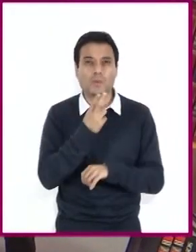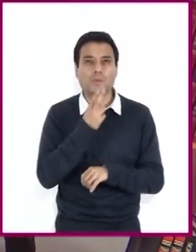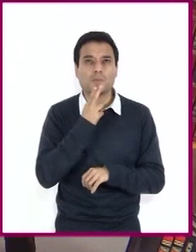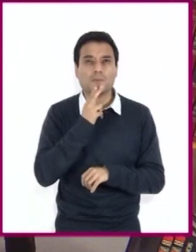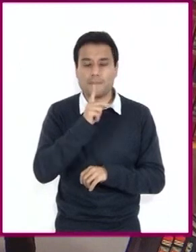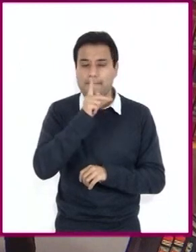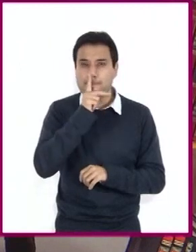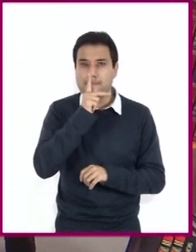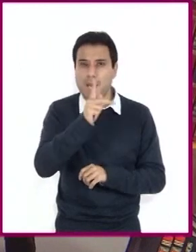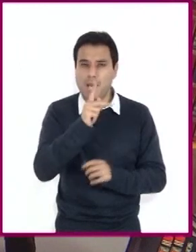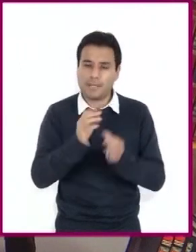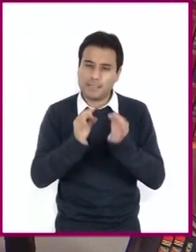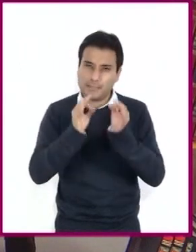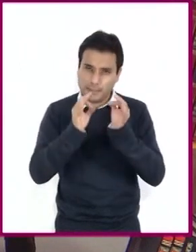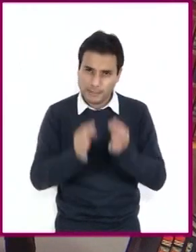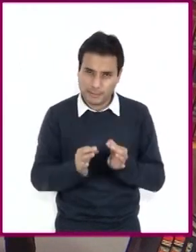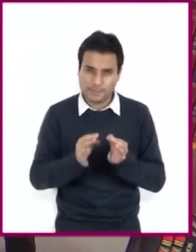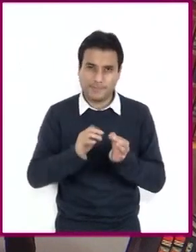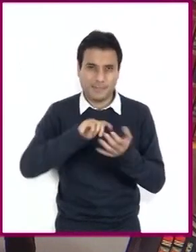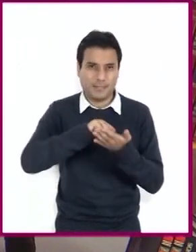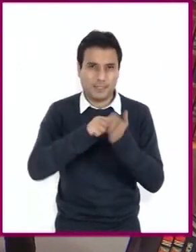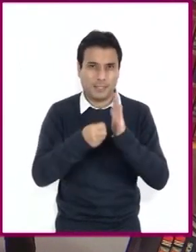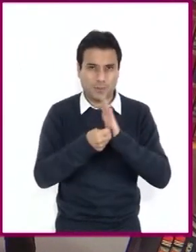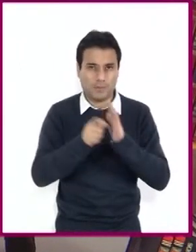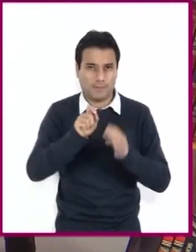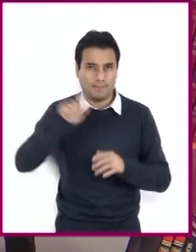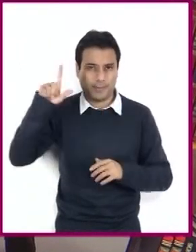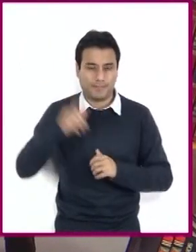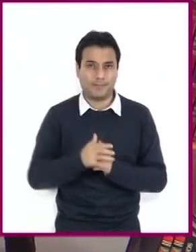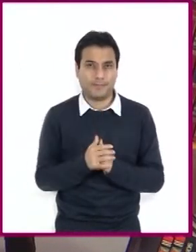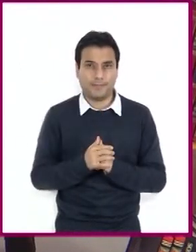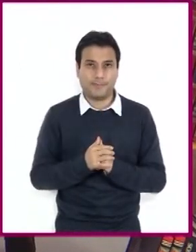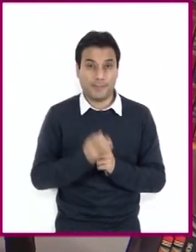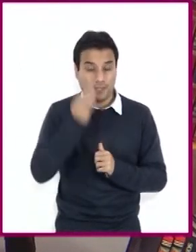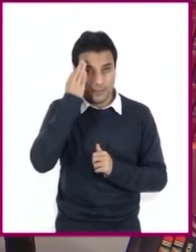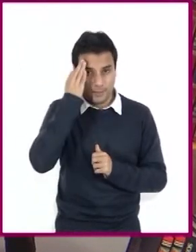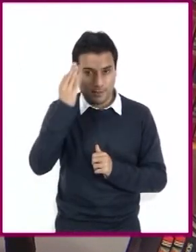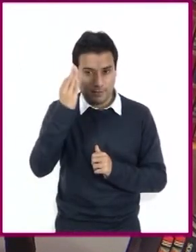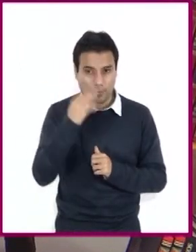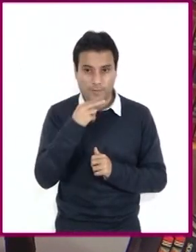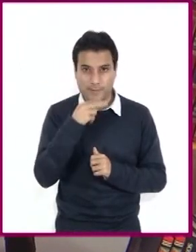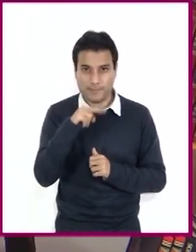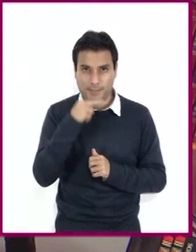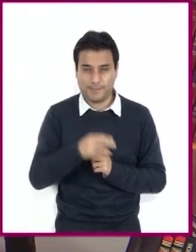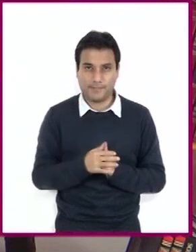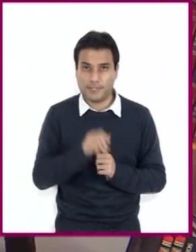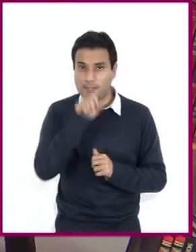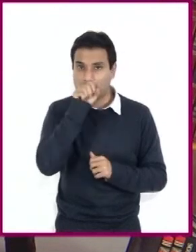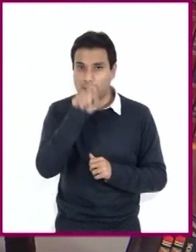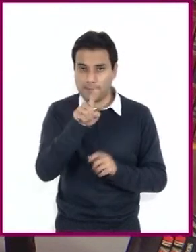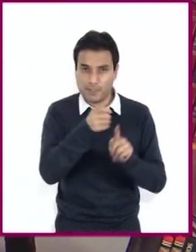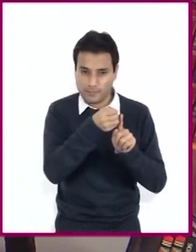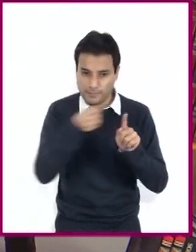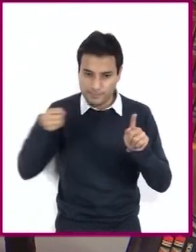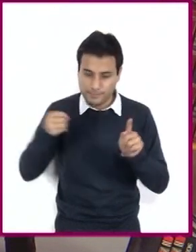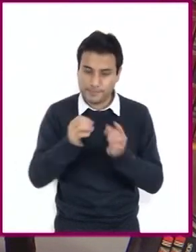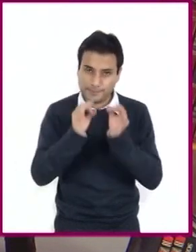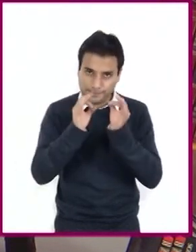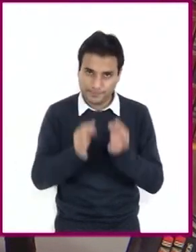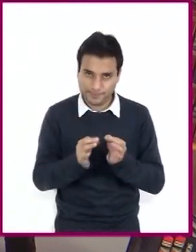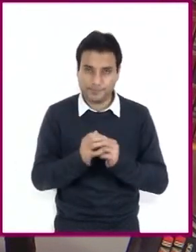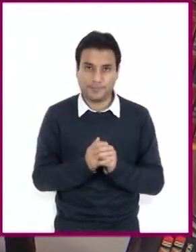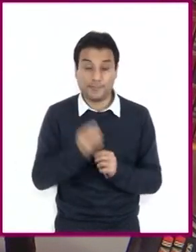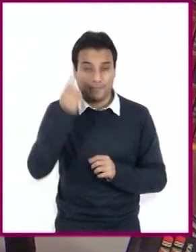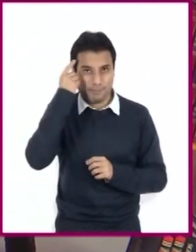utilizando adecuadamente el vocabulario técnico, los tiempos verbales y la concordancia sintáctica